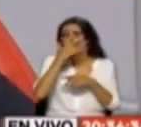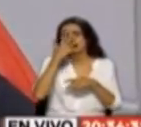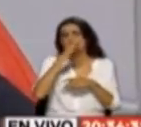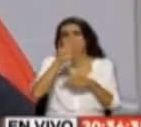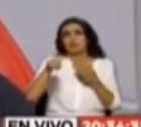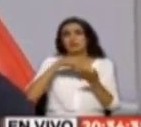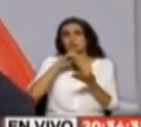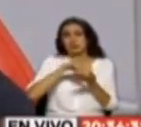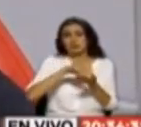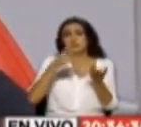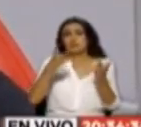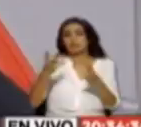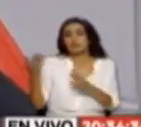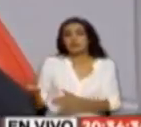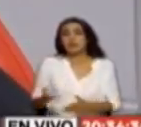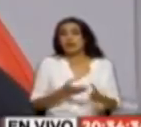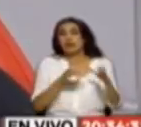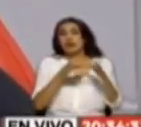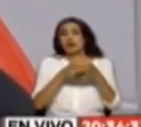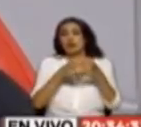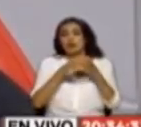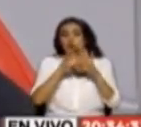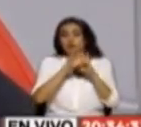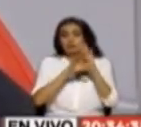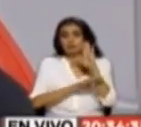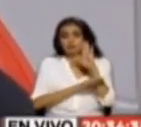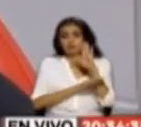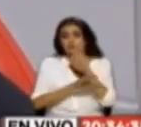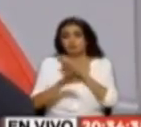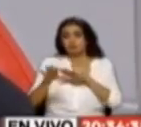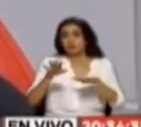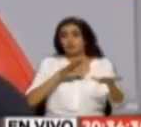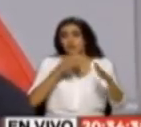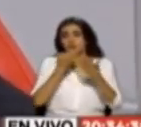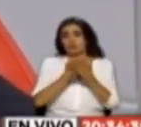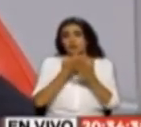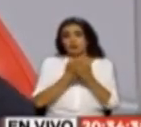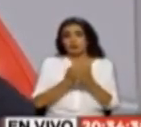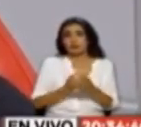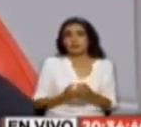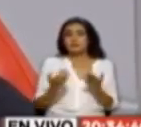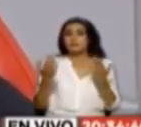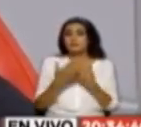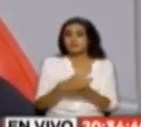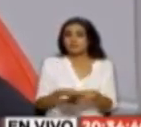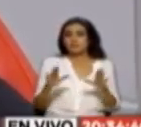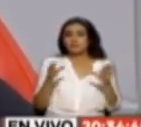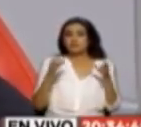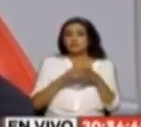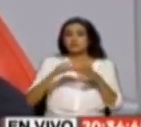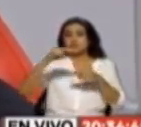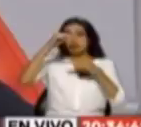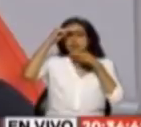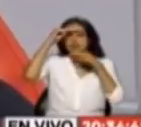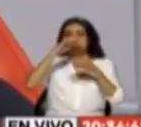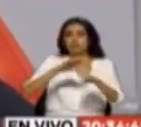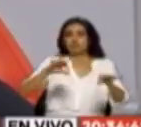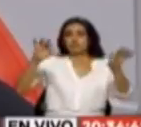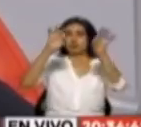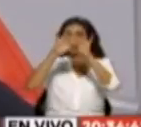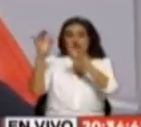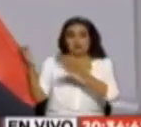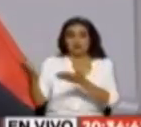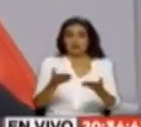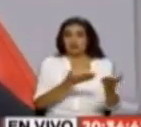por supuesto, constituye un elemento dinamizador también de la economía en los territorios. Así que son algunas noticias importantes que ya en su